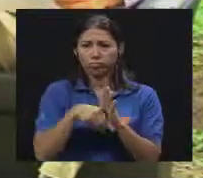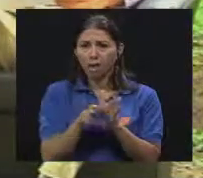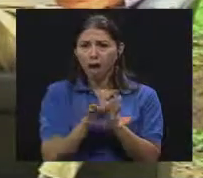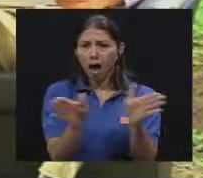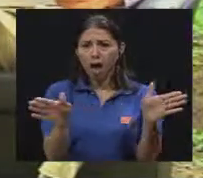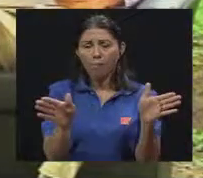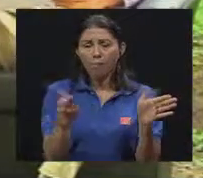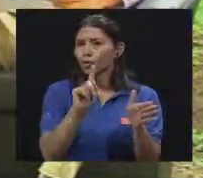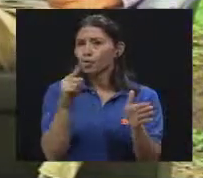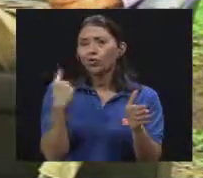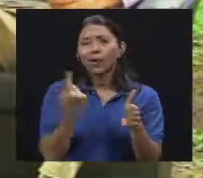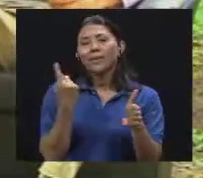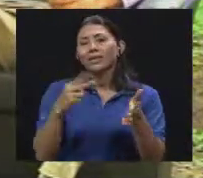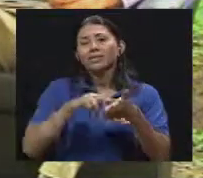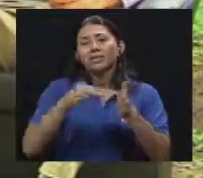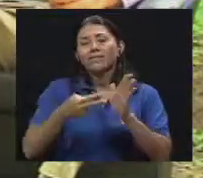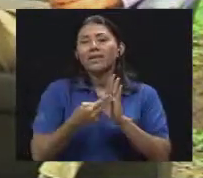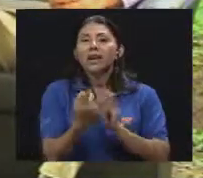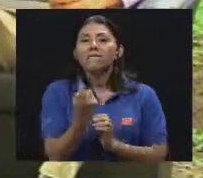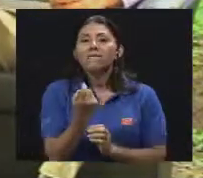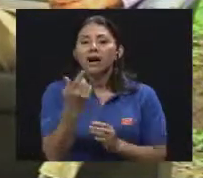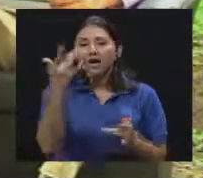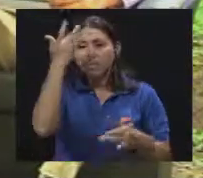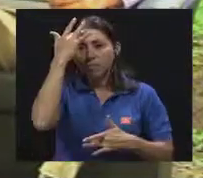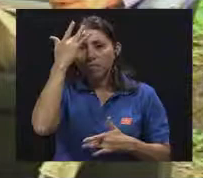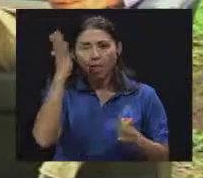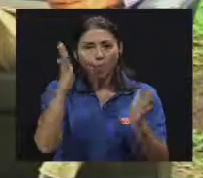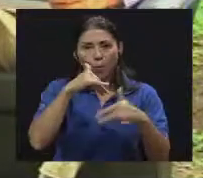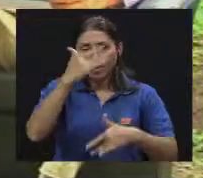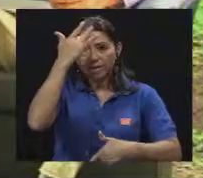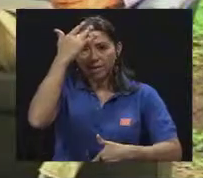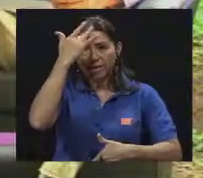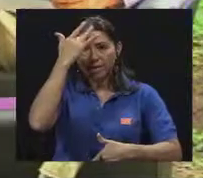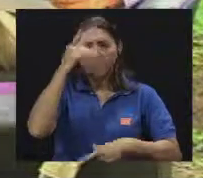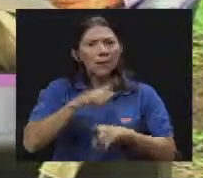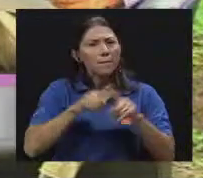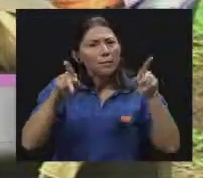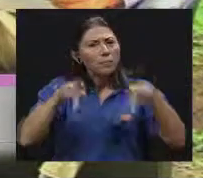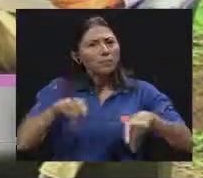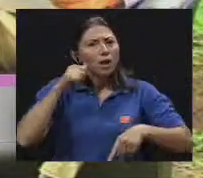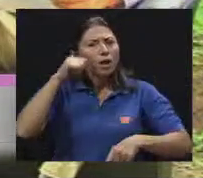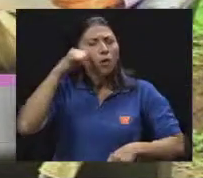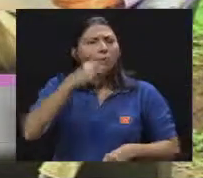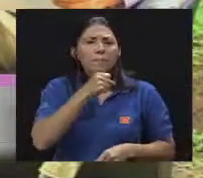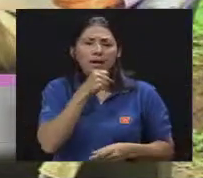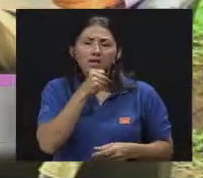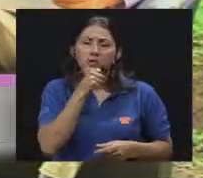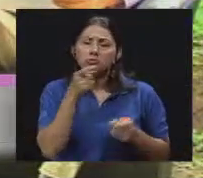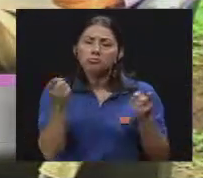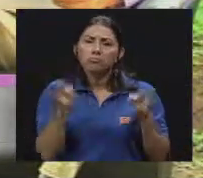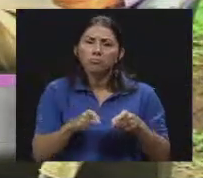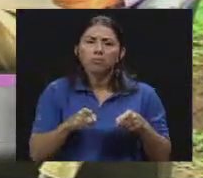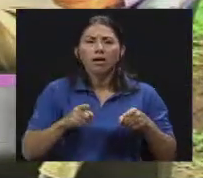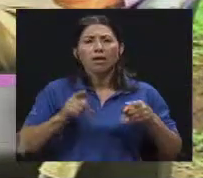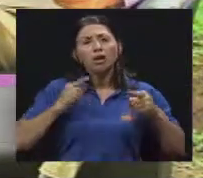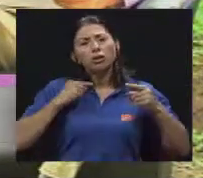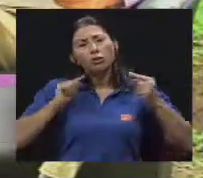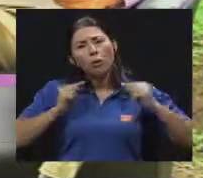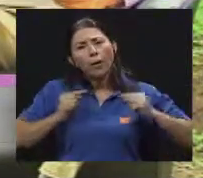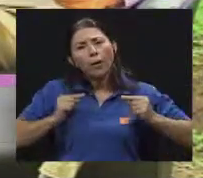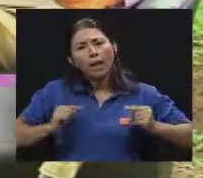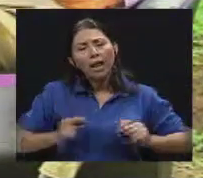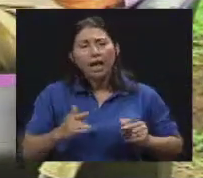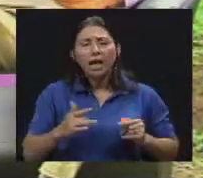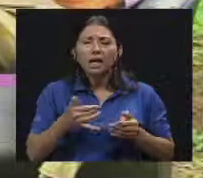que ausencia de enfermedad. Sin embargo, en el adulto mayor, la parte de las dolencias, ¿verdad?, de